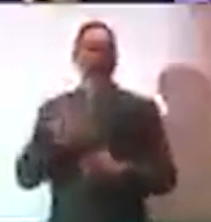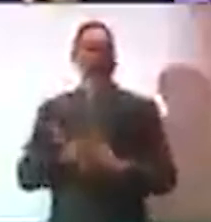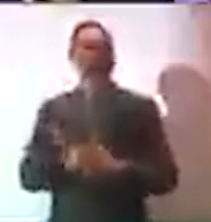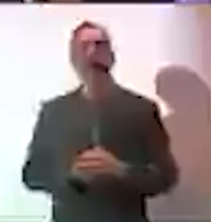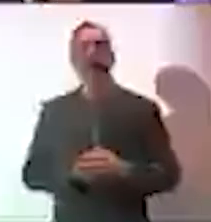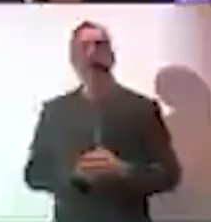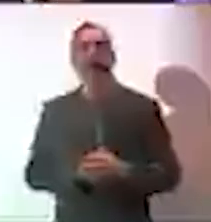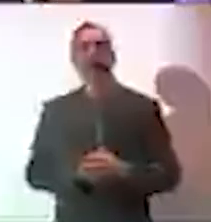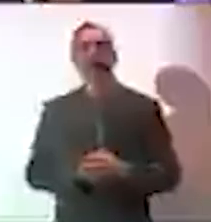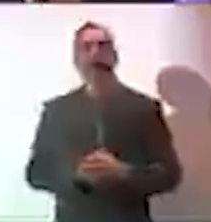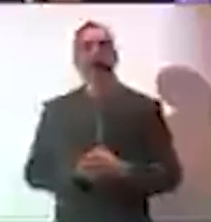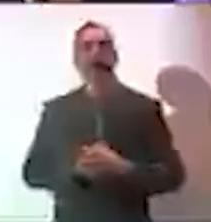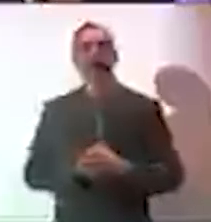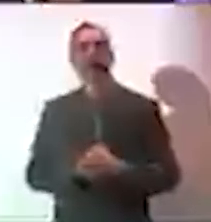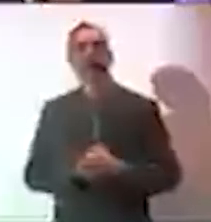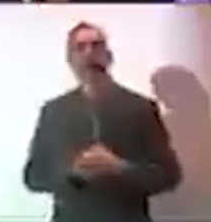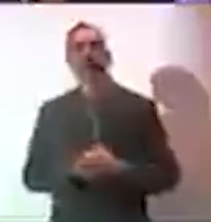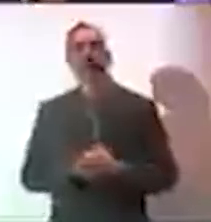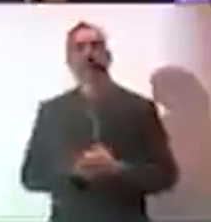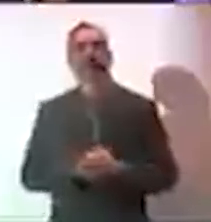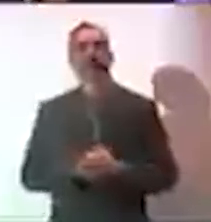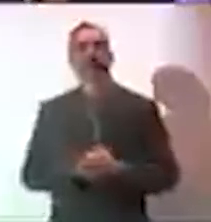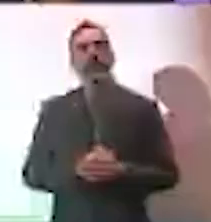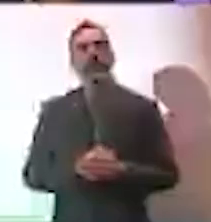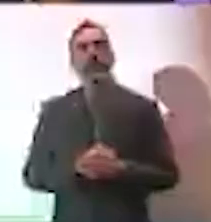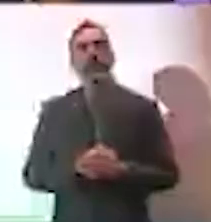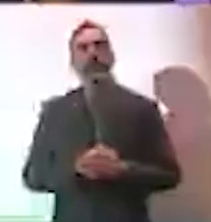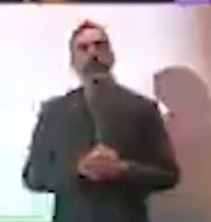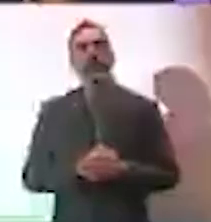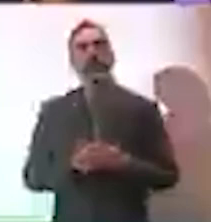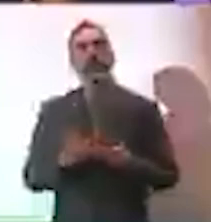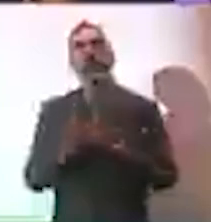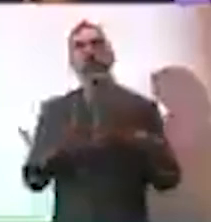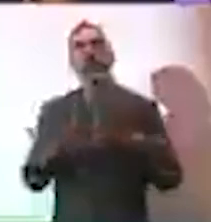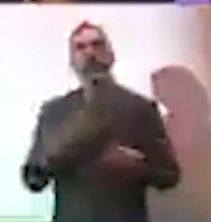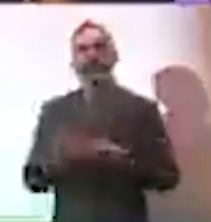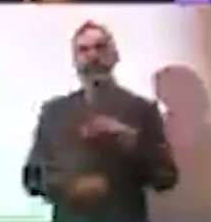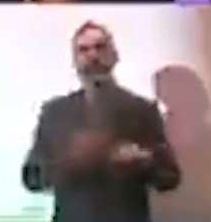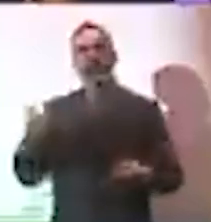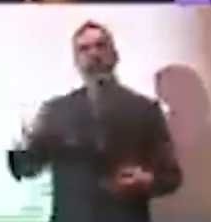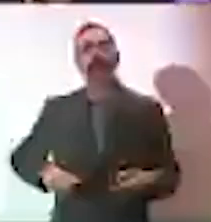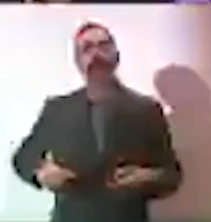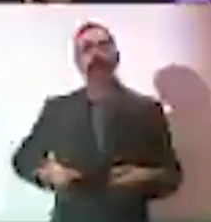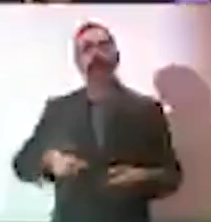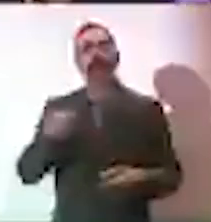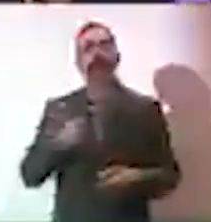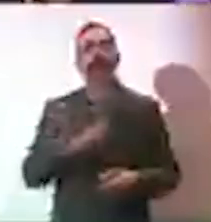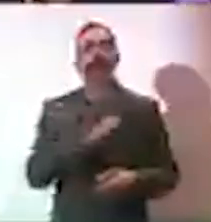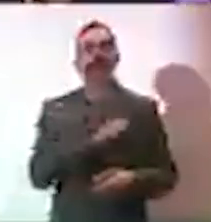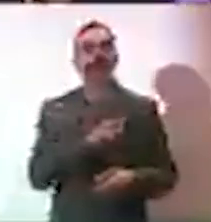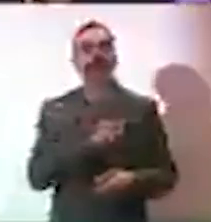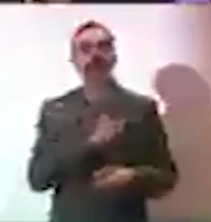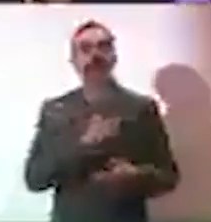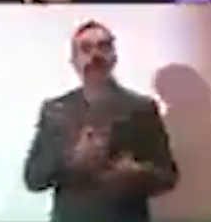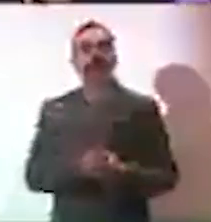bien, andamos bien en todos los rubros de gobierno estatal. Seguridad pública, somos